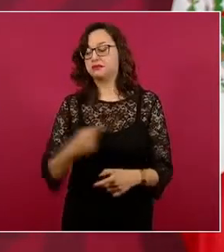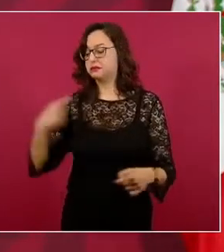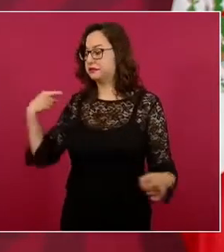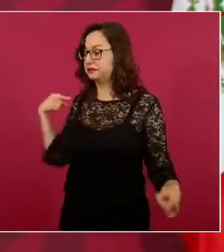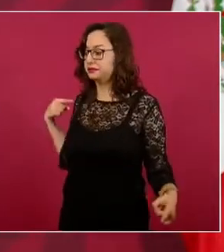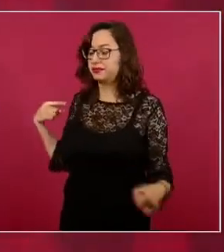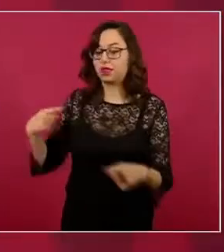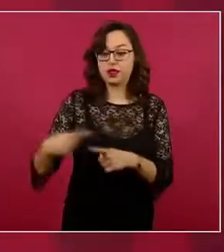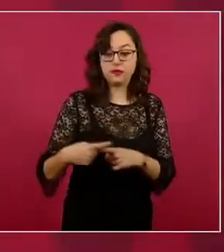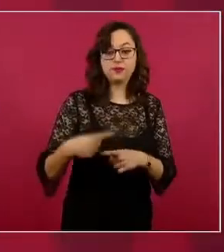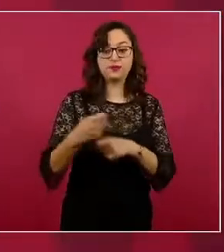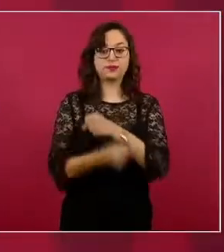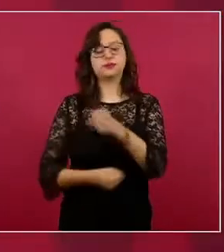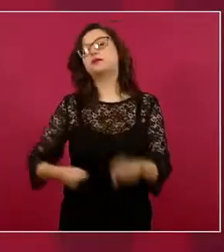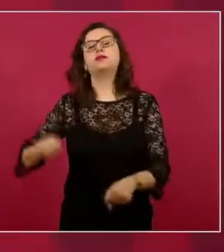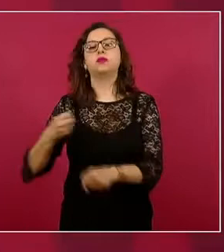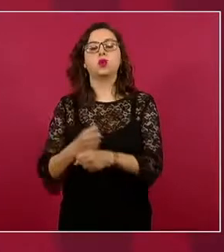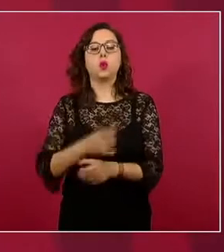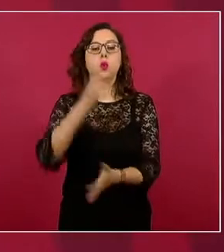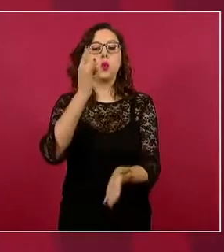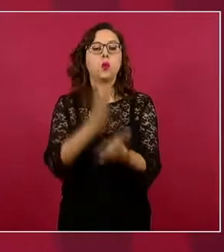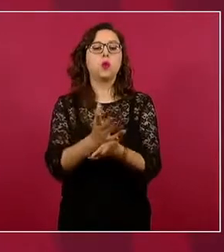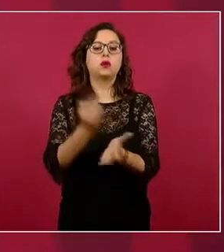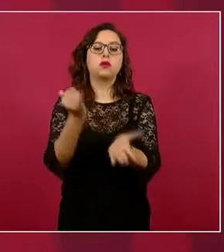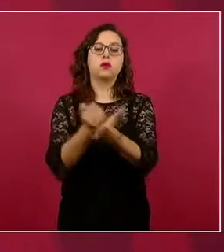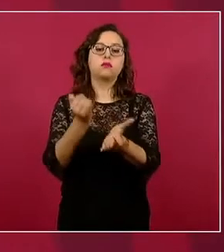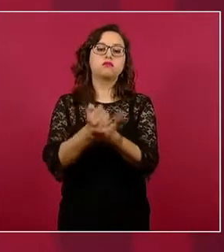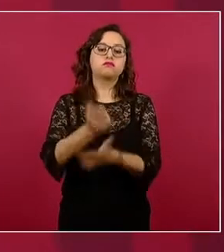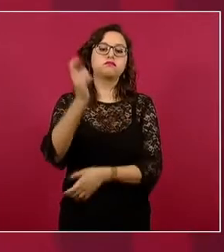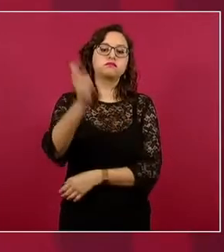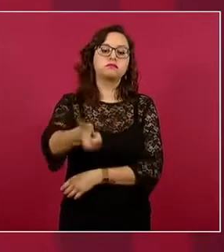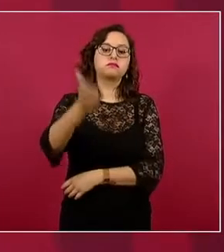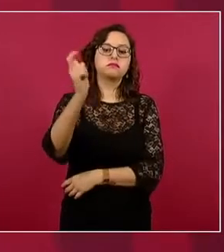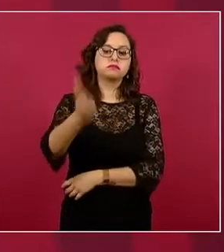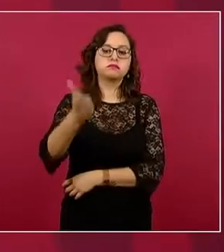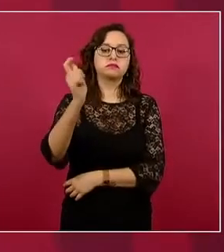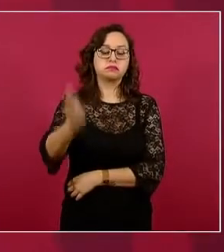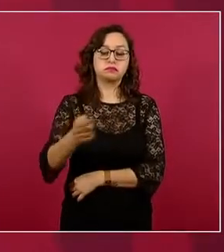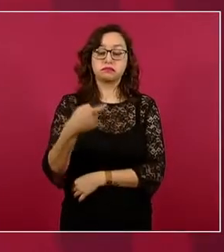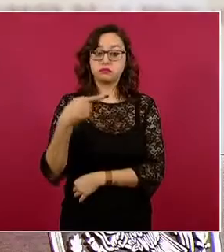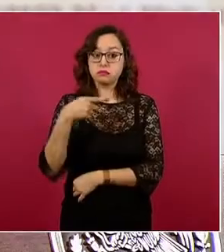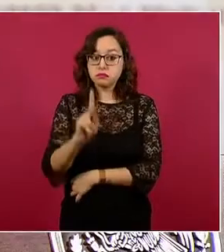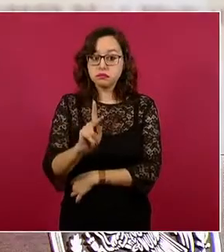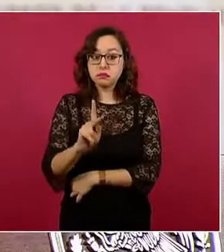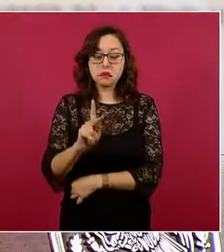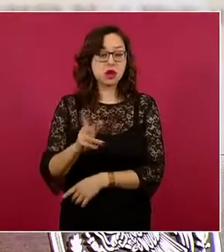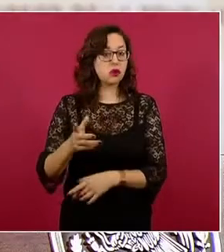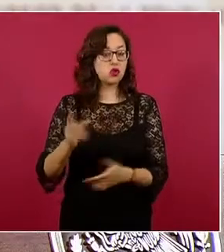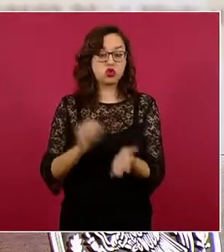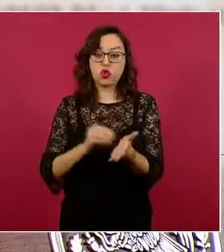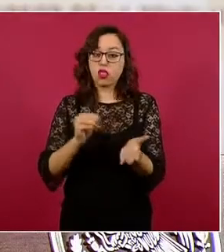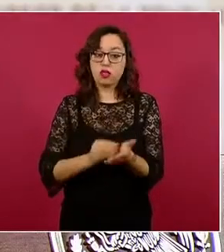el monto que originalmente se contrajo,